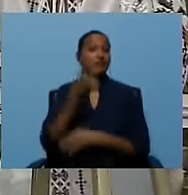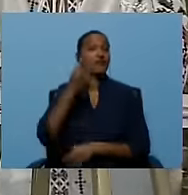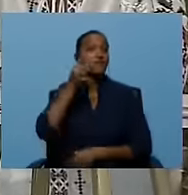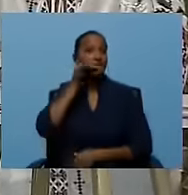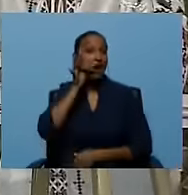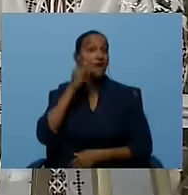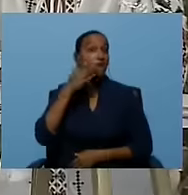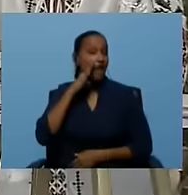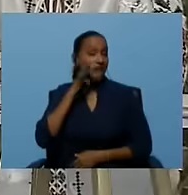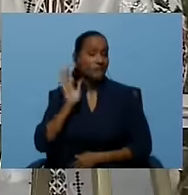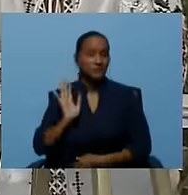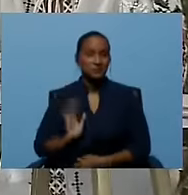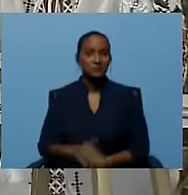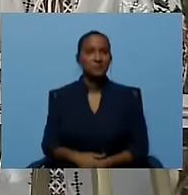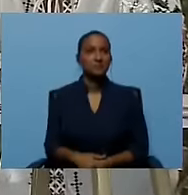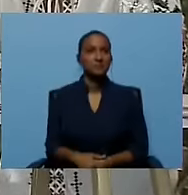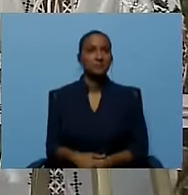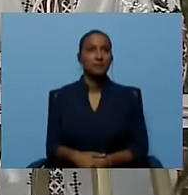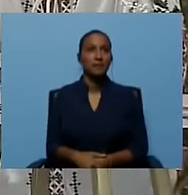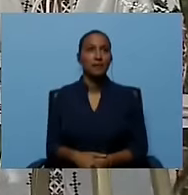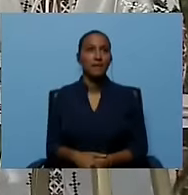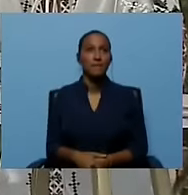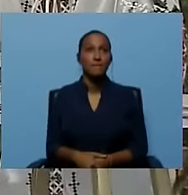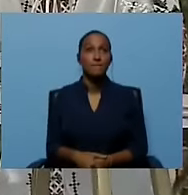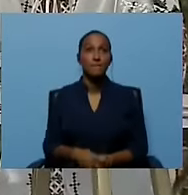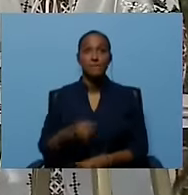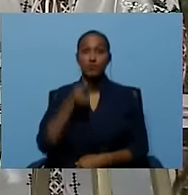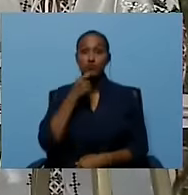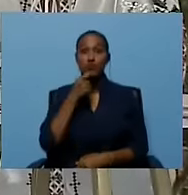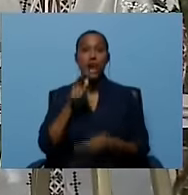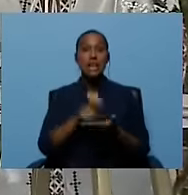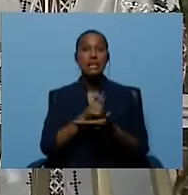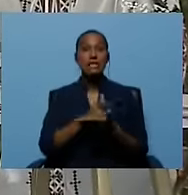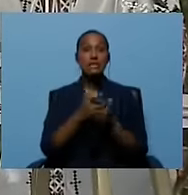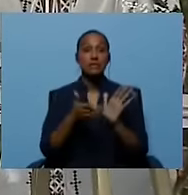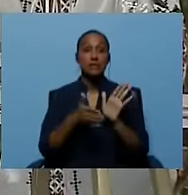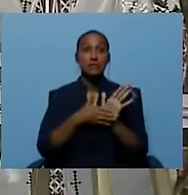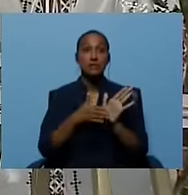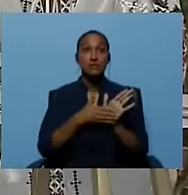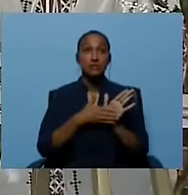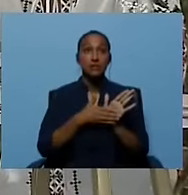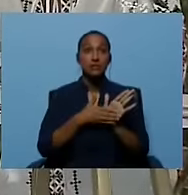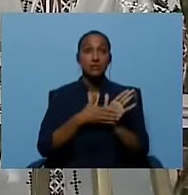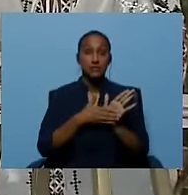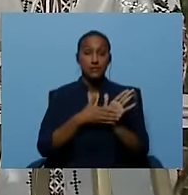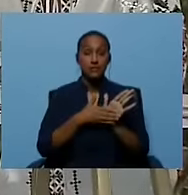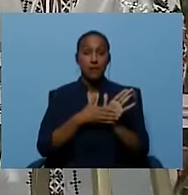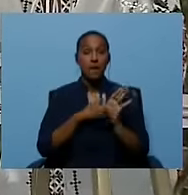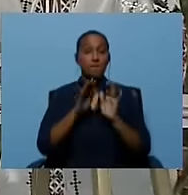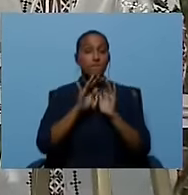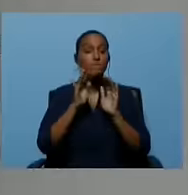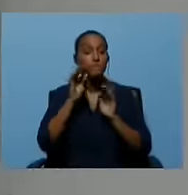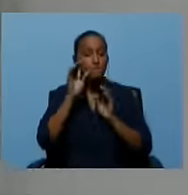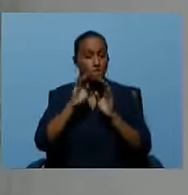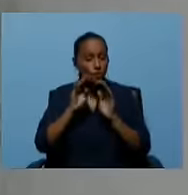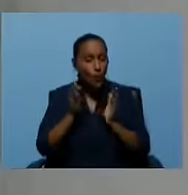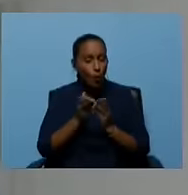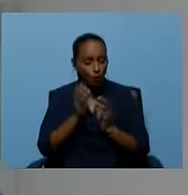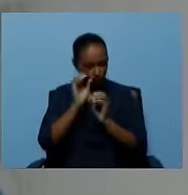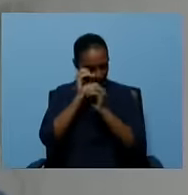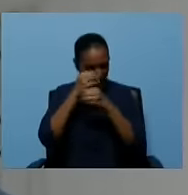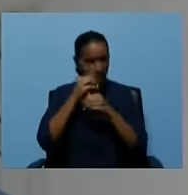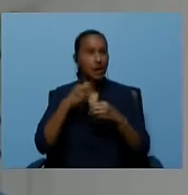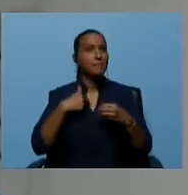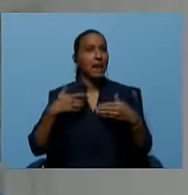¿Verdad? El maravilloso mundo de la microscopía, profesor Carlos Rojas. Me alegra mucho